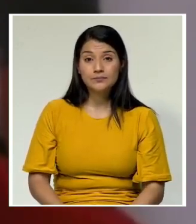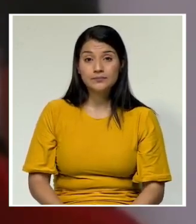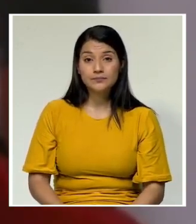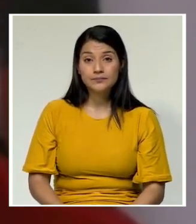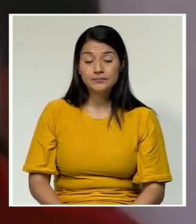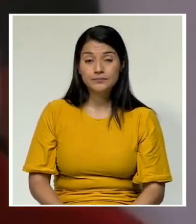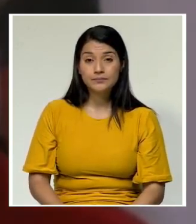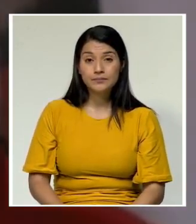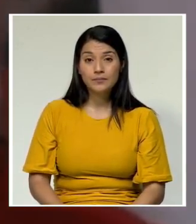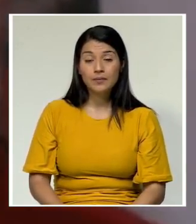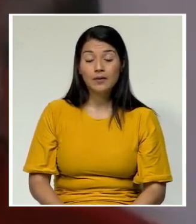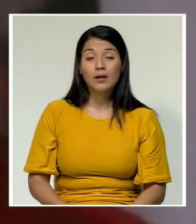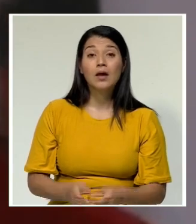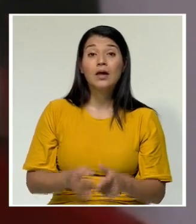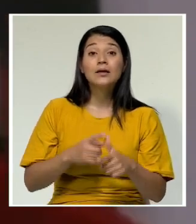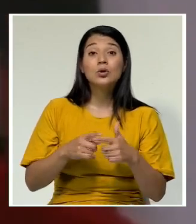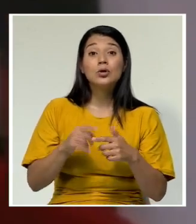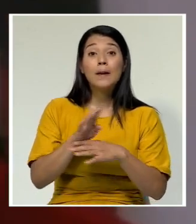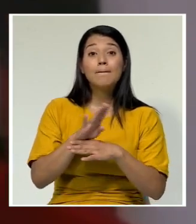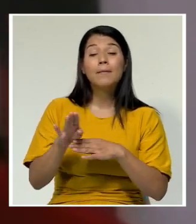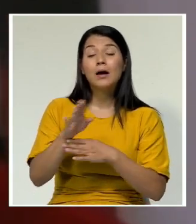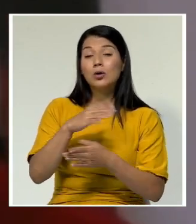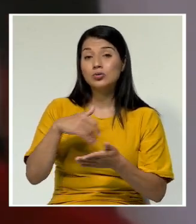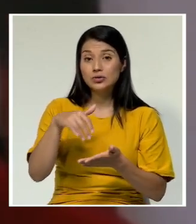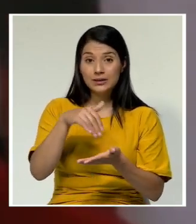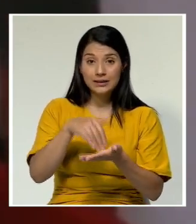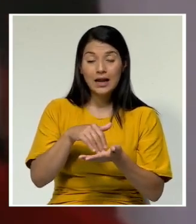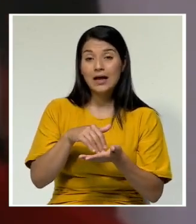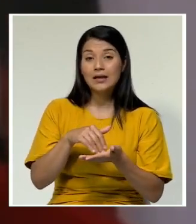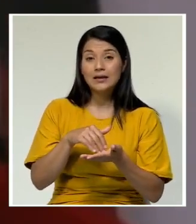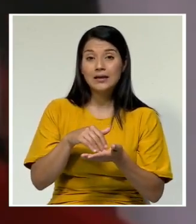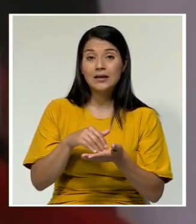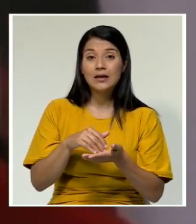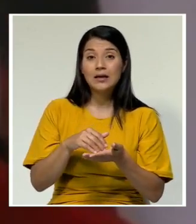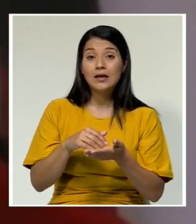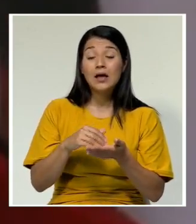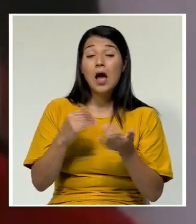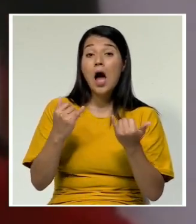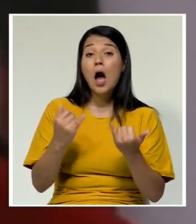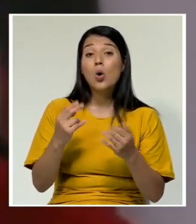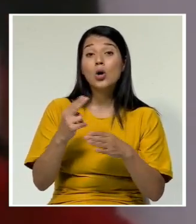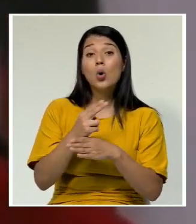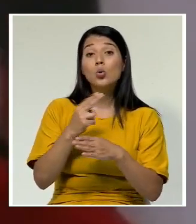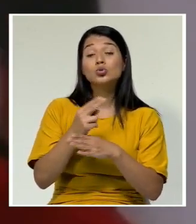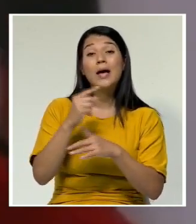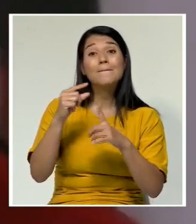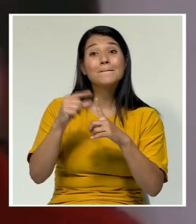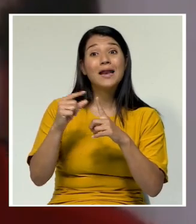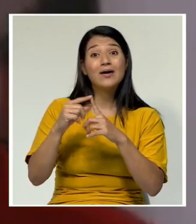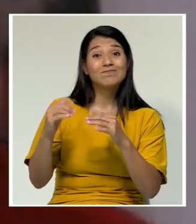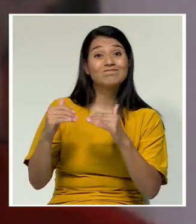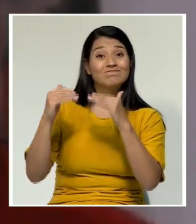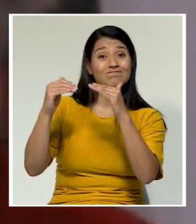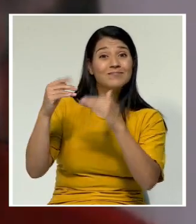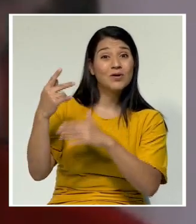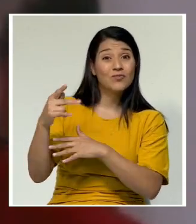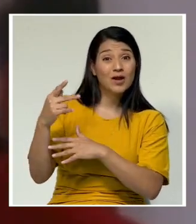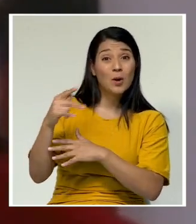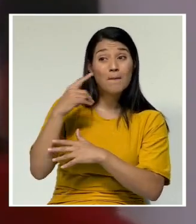digamos, al riesgo de la moneda en que le otorgan el crédito. En el ejercicio que hace el Banco